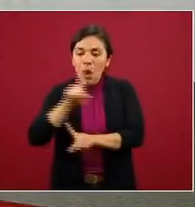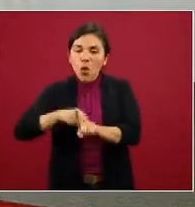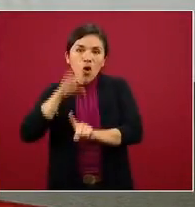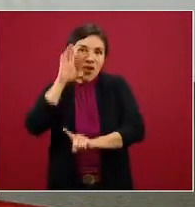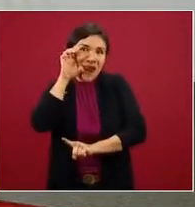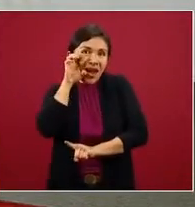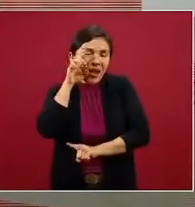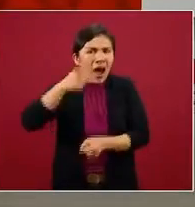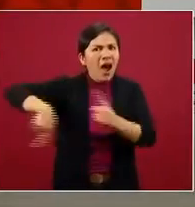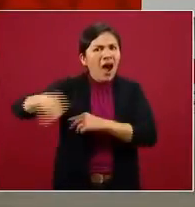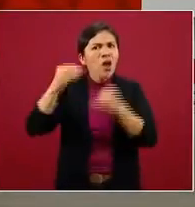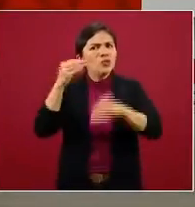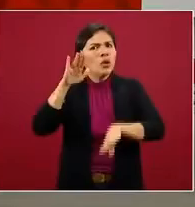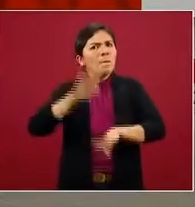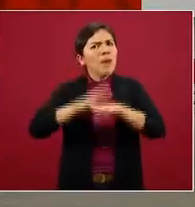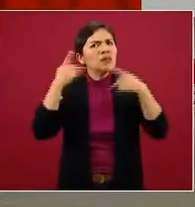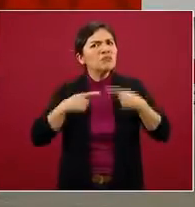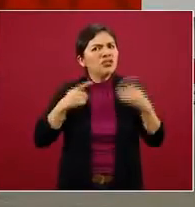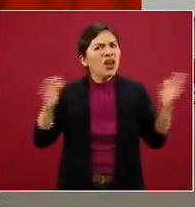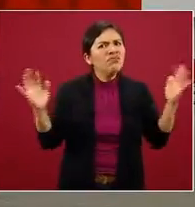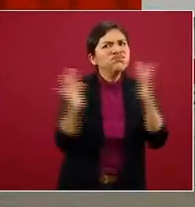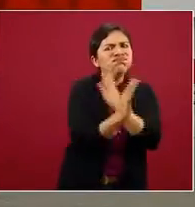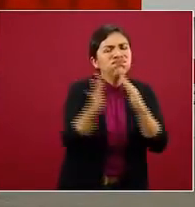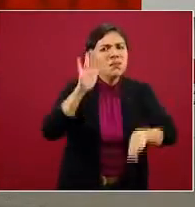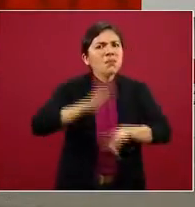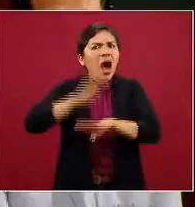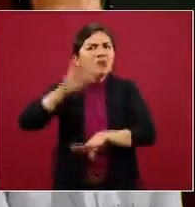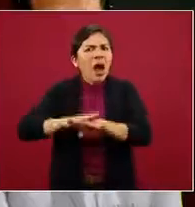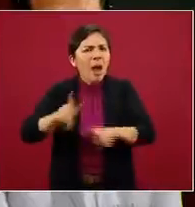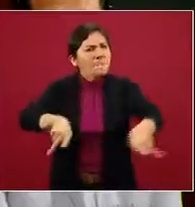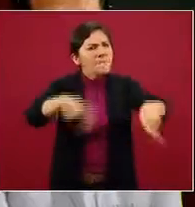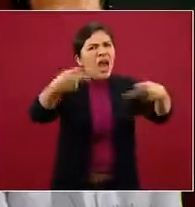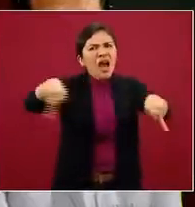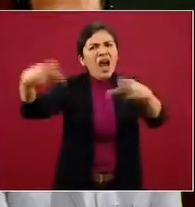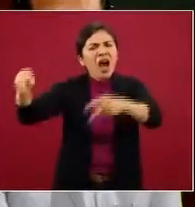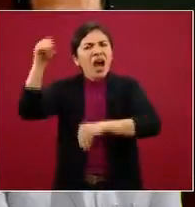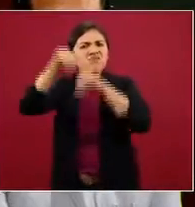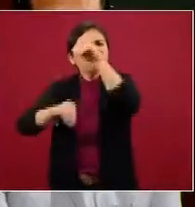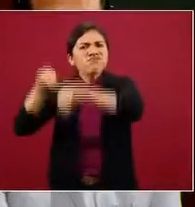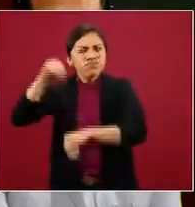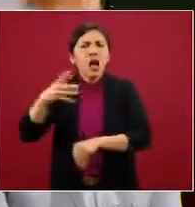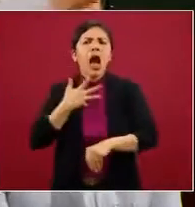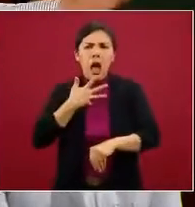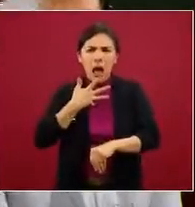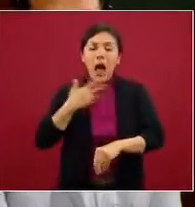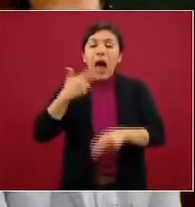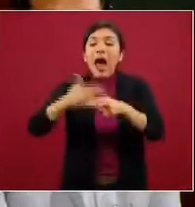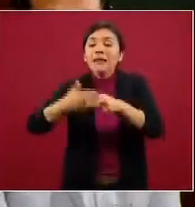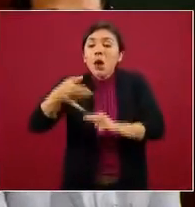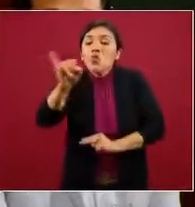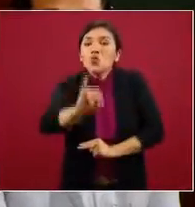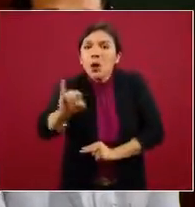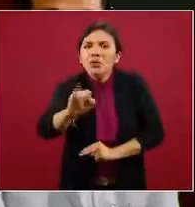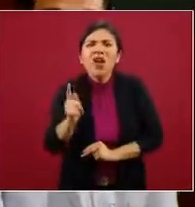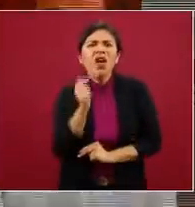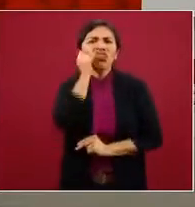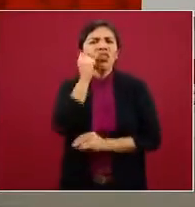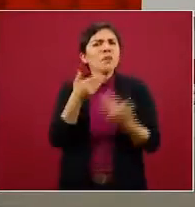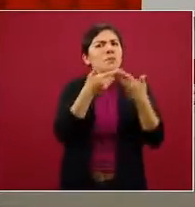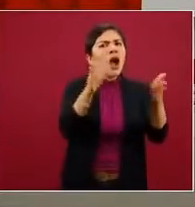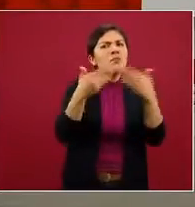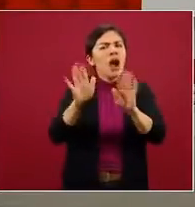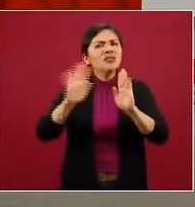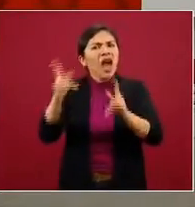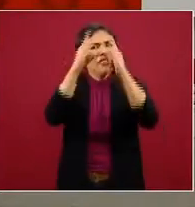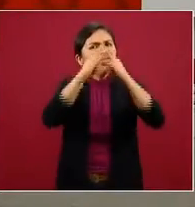naranja, ¿ha habido más gente en la calle? ¿Ha habido comercios que están autorizados hasta el día jueves y ya abrieron? Por ejemplo, los